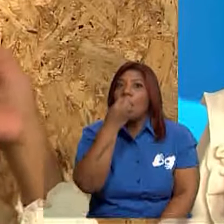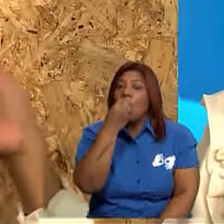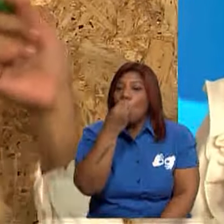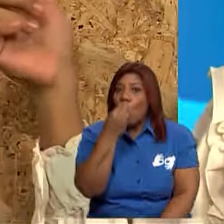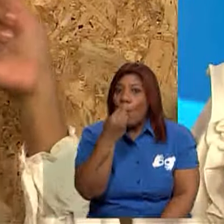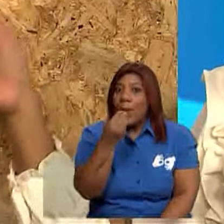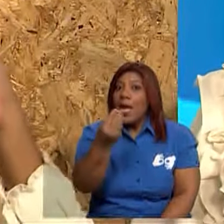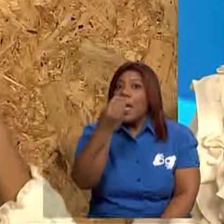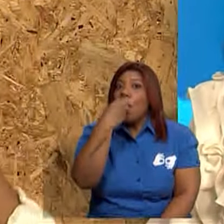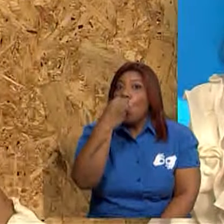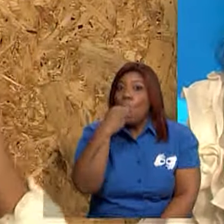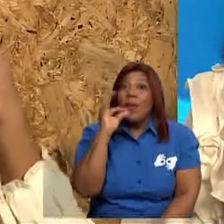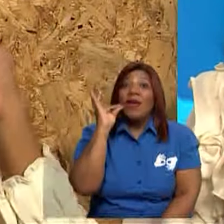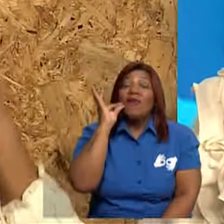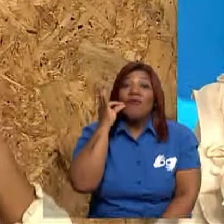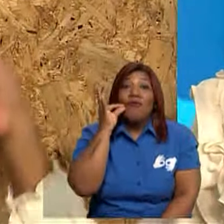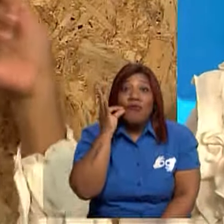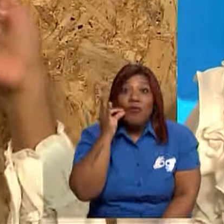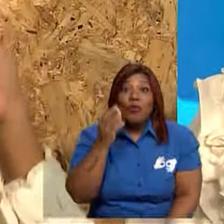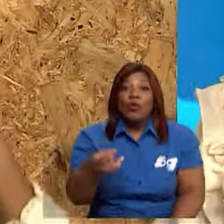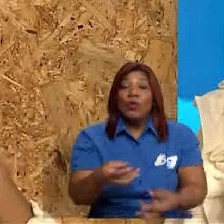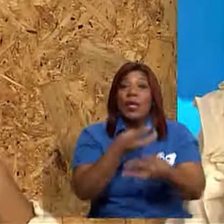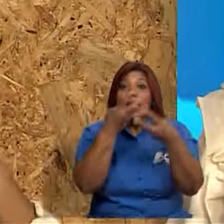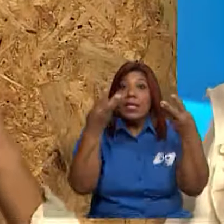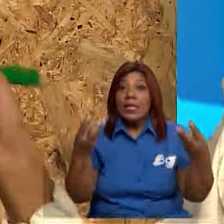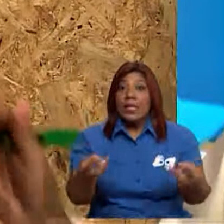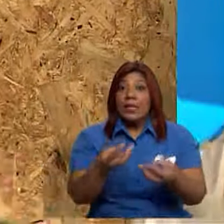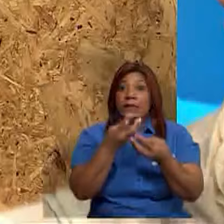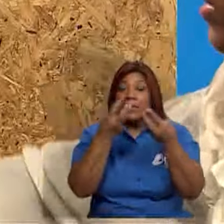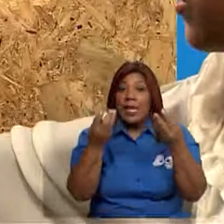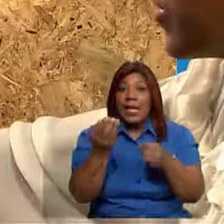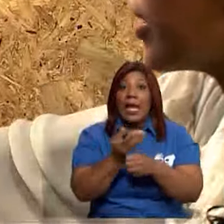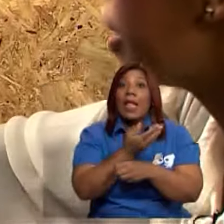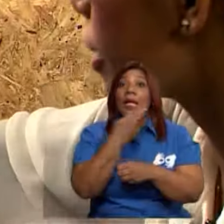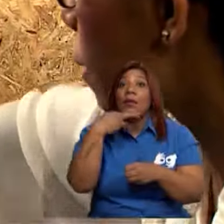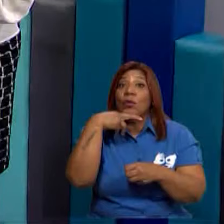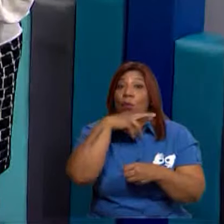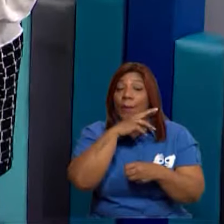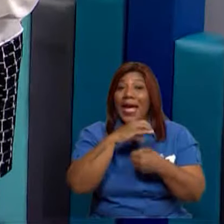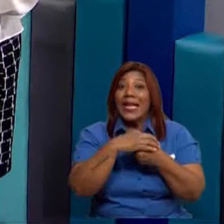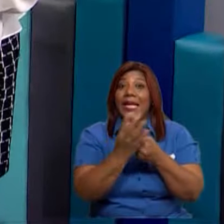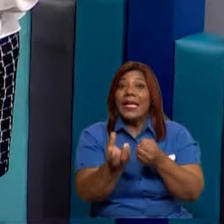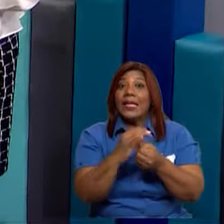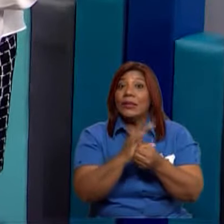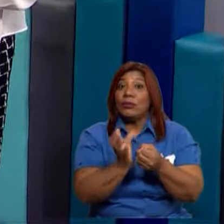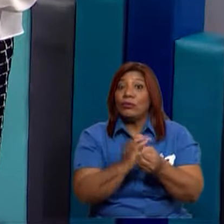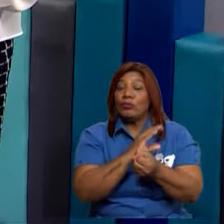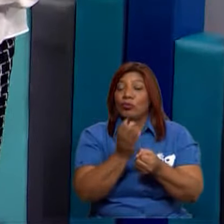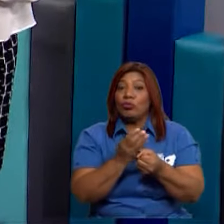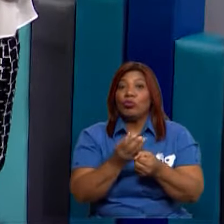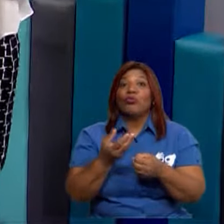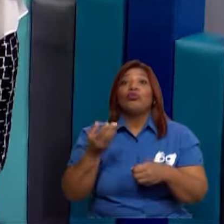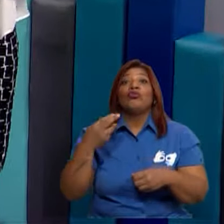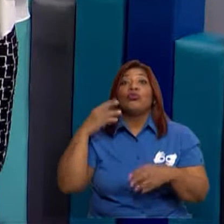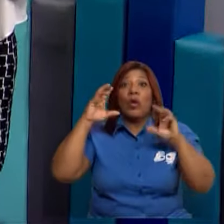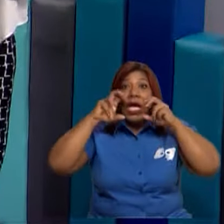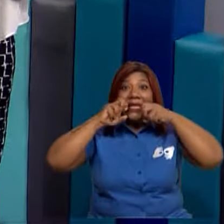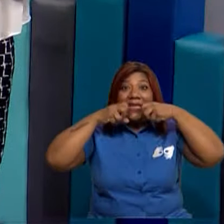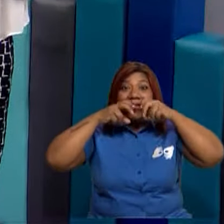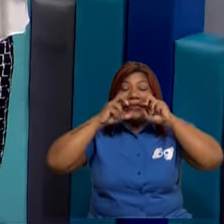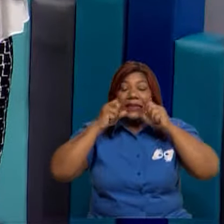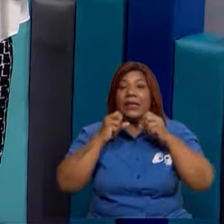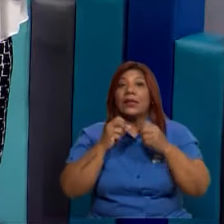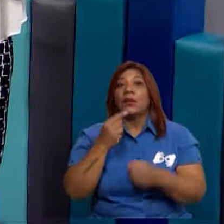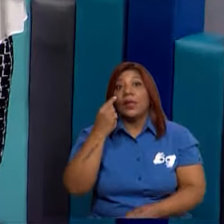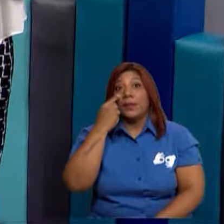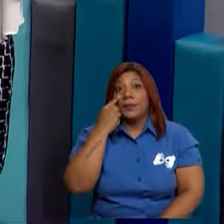tener muchas más vitaminas en nuestro cuerpo. Entonces, dice, ¿los almidones, granos y cereales dan